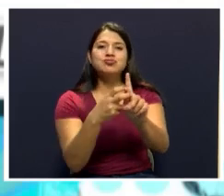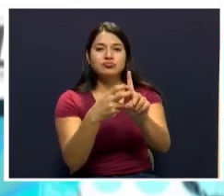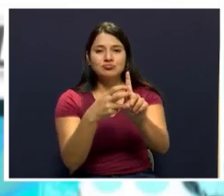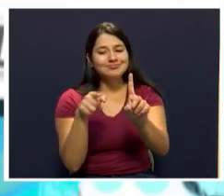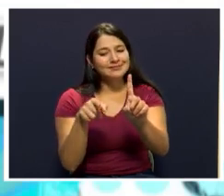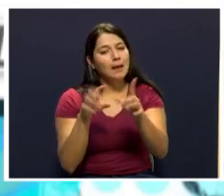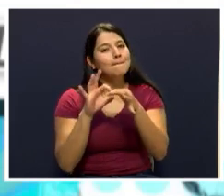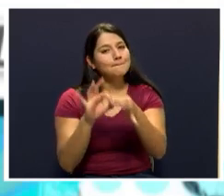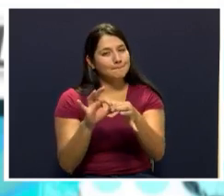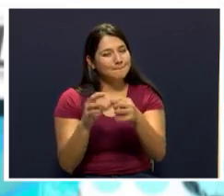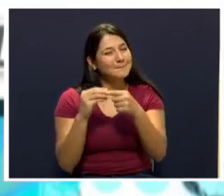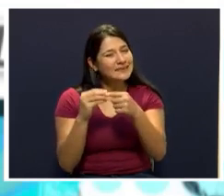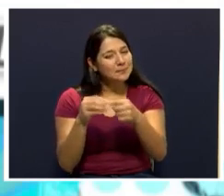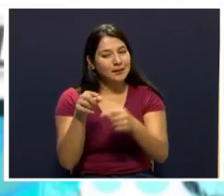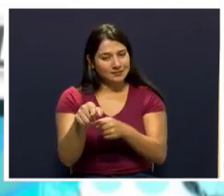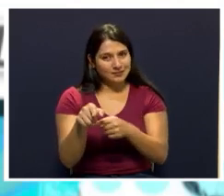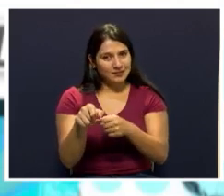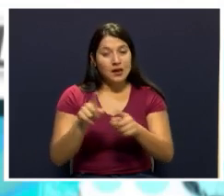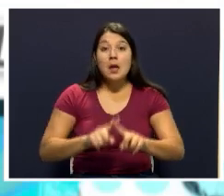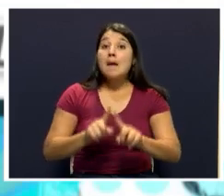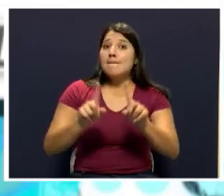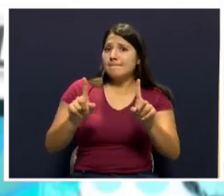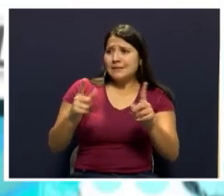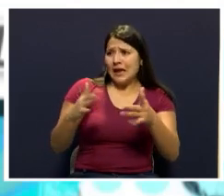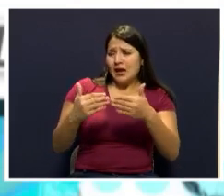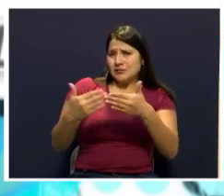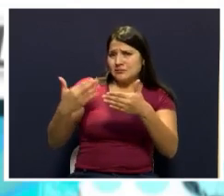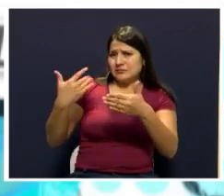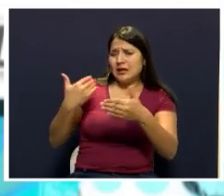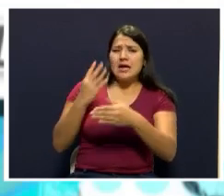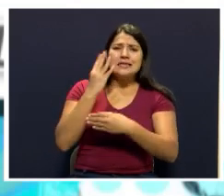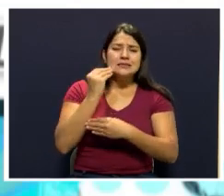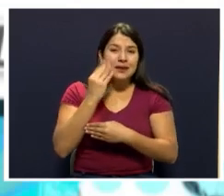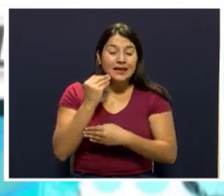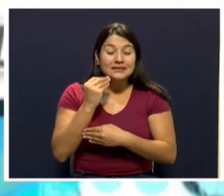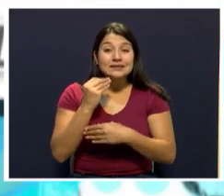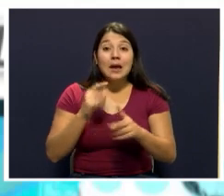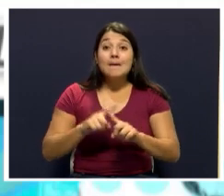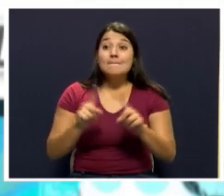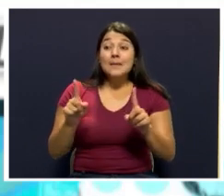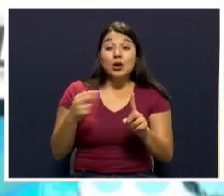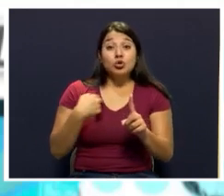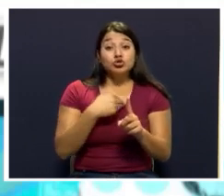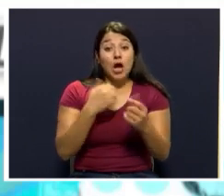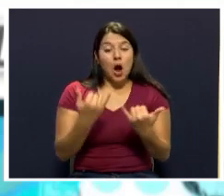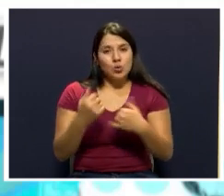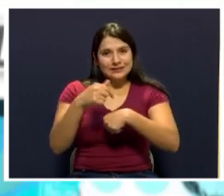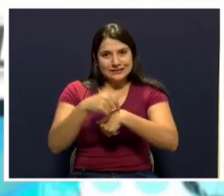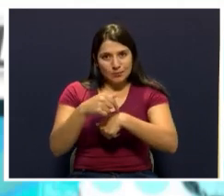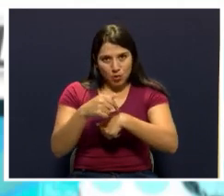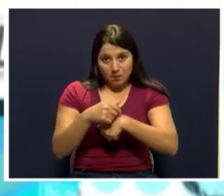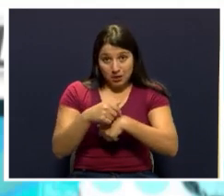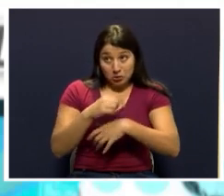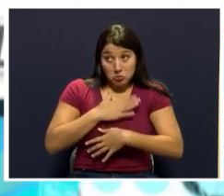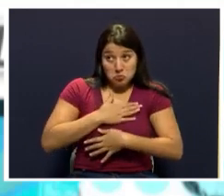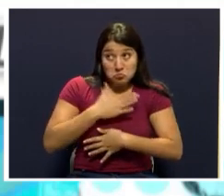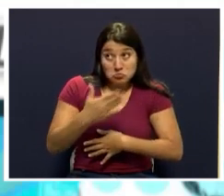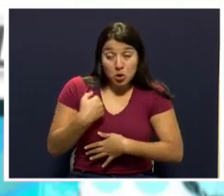una tradición, un patrimonio científico tecnológico nacional que estamos en este momento poniendo al servicio de la